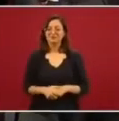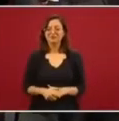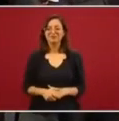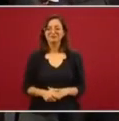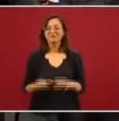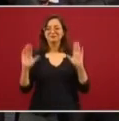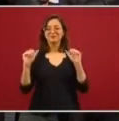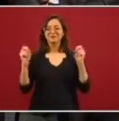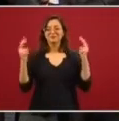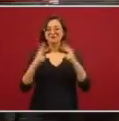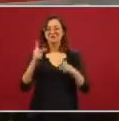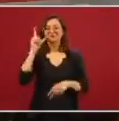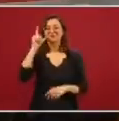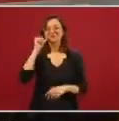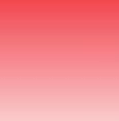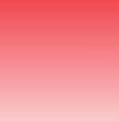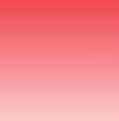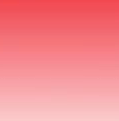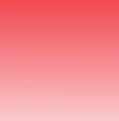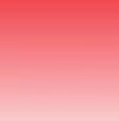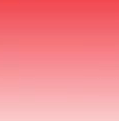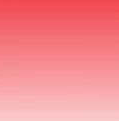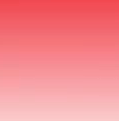nos vemos mañana muchas gracias